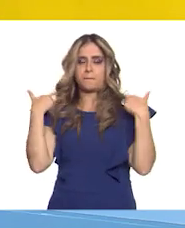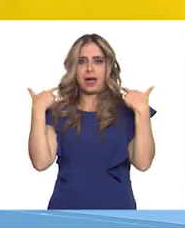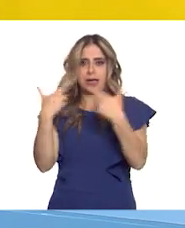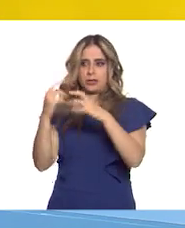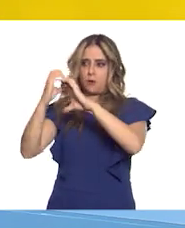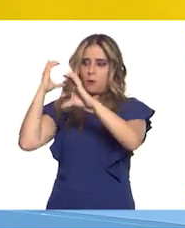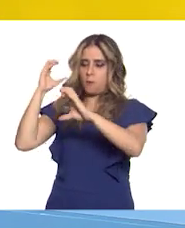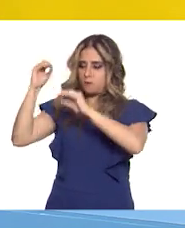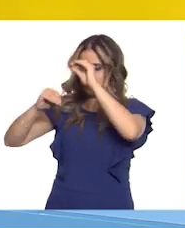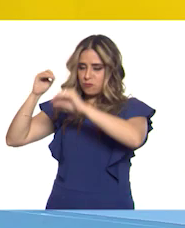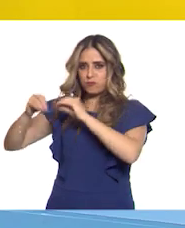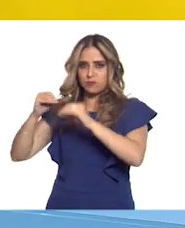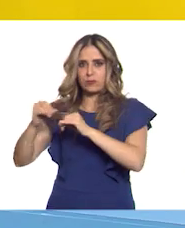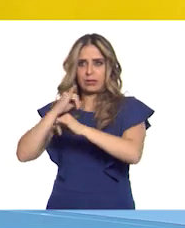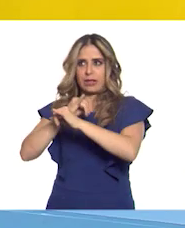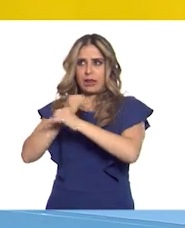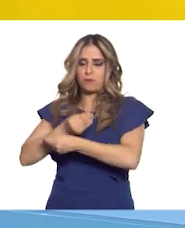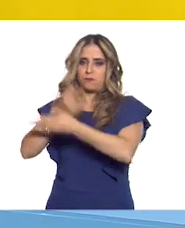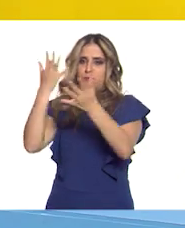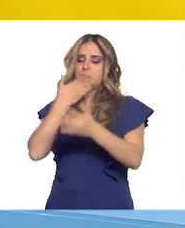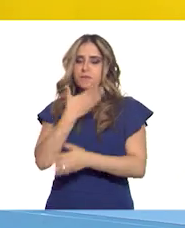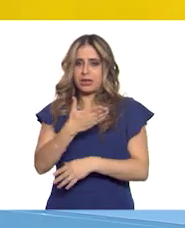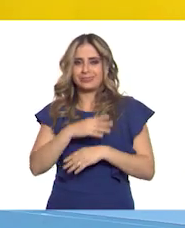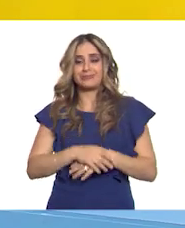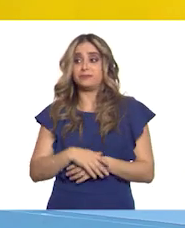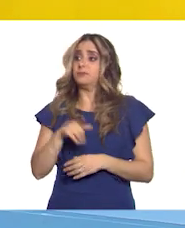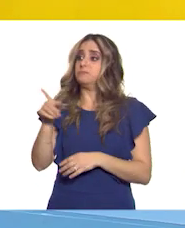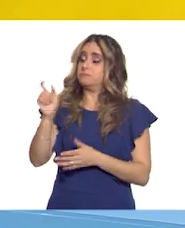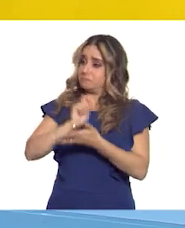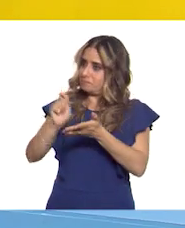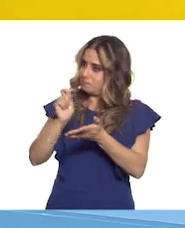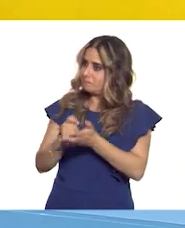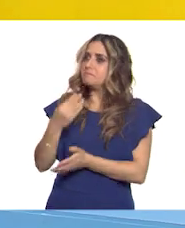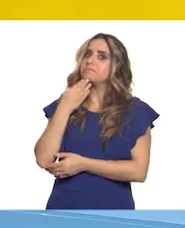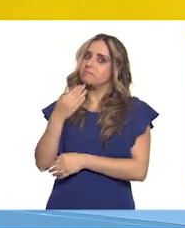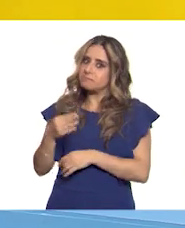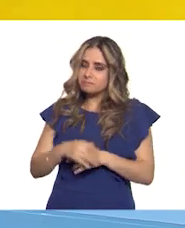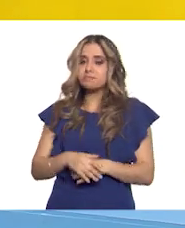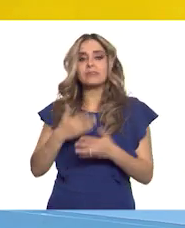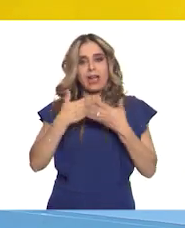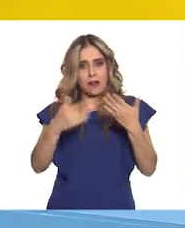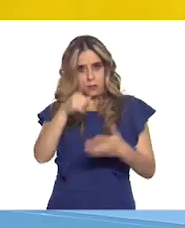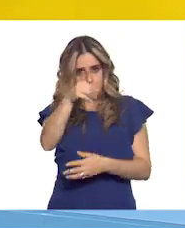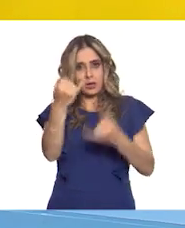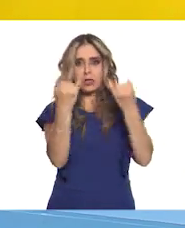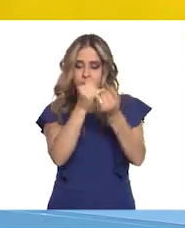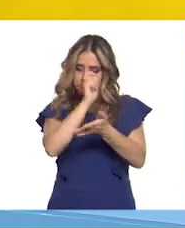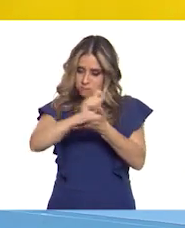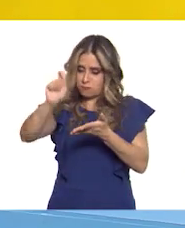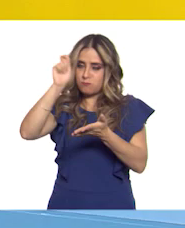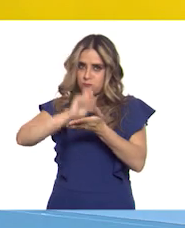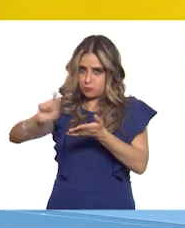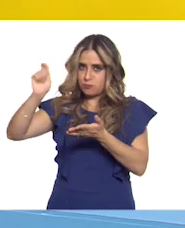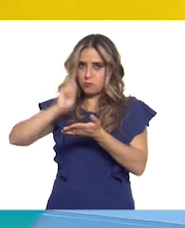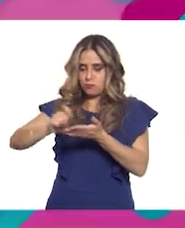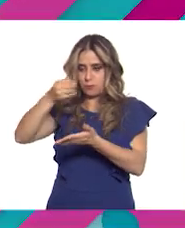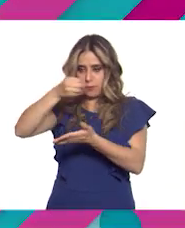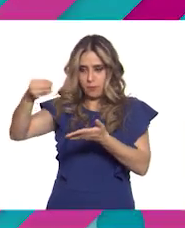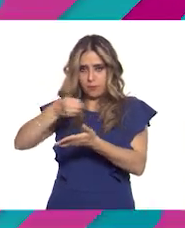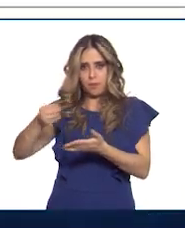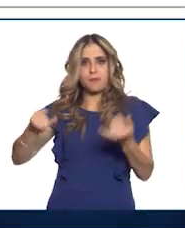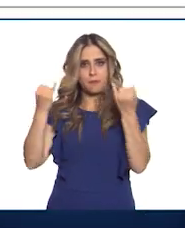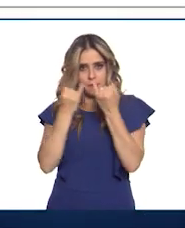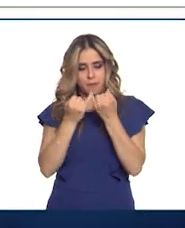estableciste la clase pasada. Niñas y niños, recuerden hacer lo mismo con sus textos. Uh-huh. Ahora sí, vamos a ver en el